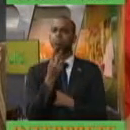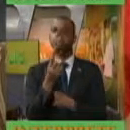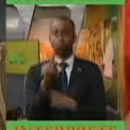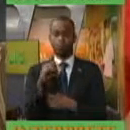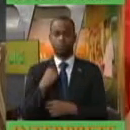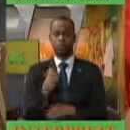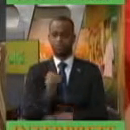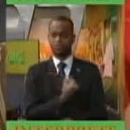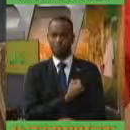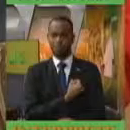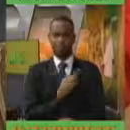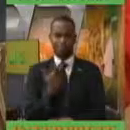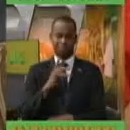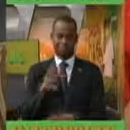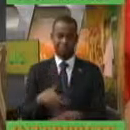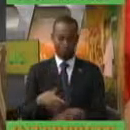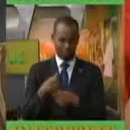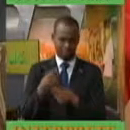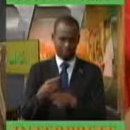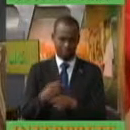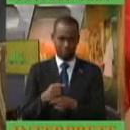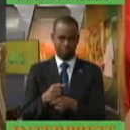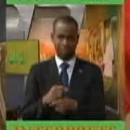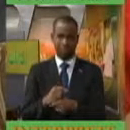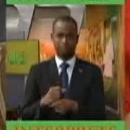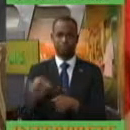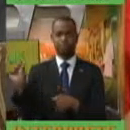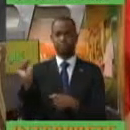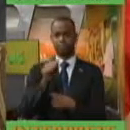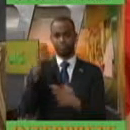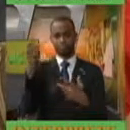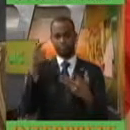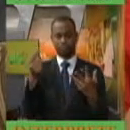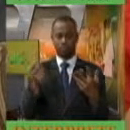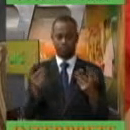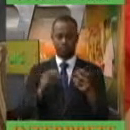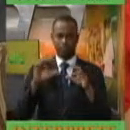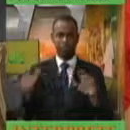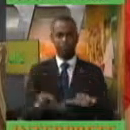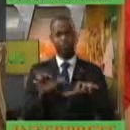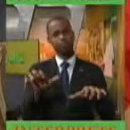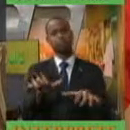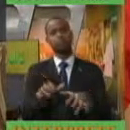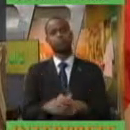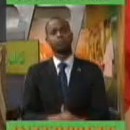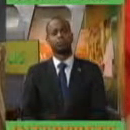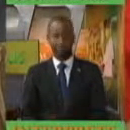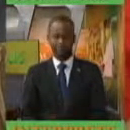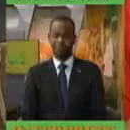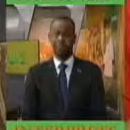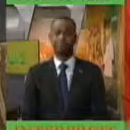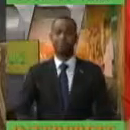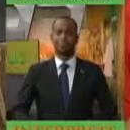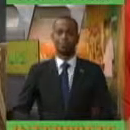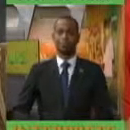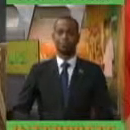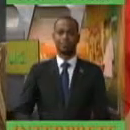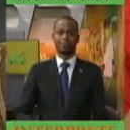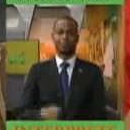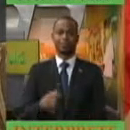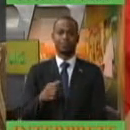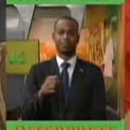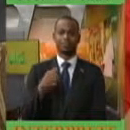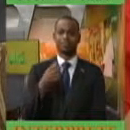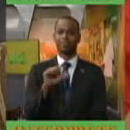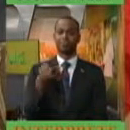actual senador, que también es candidato, y otros que están trabajando. Pero tenemos un Henry en Montecristi